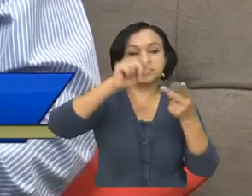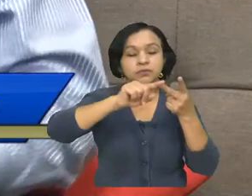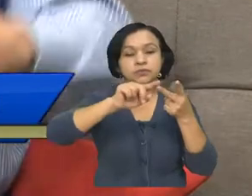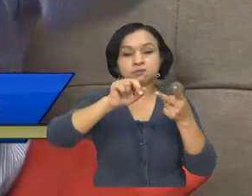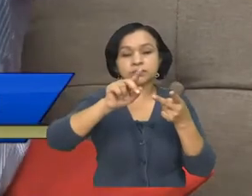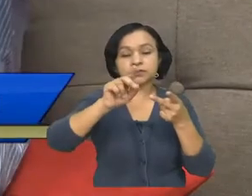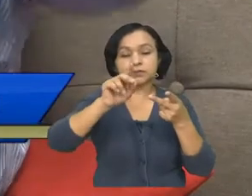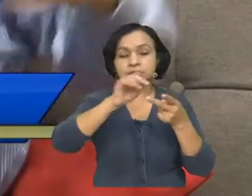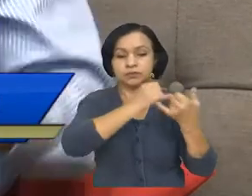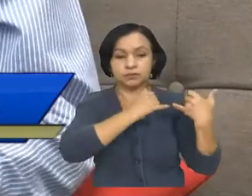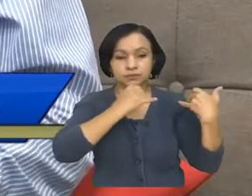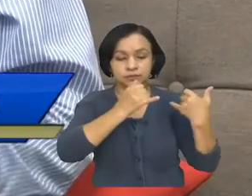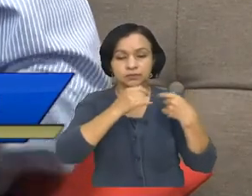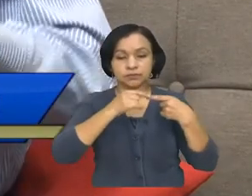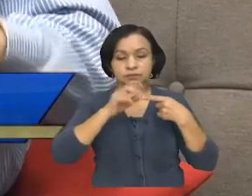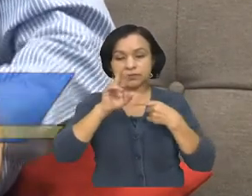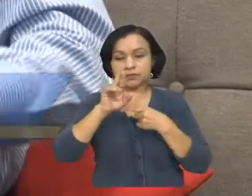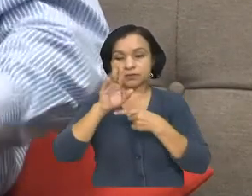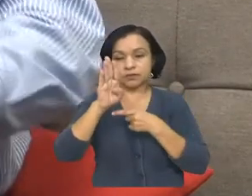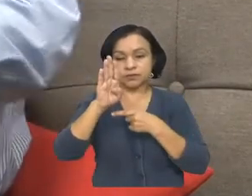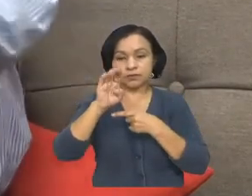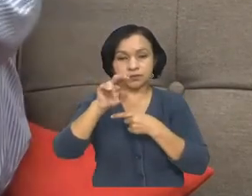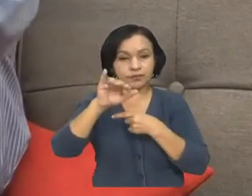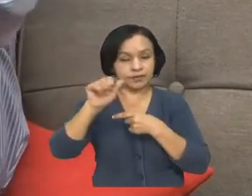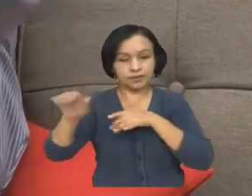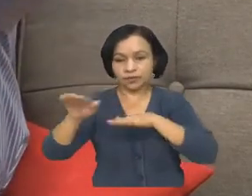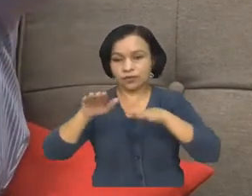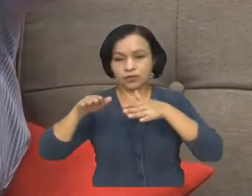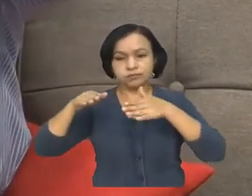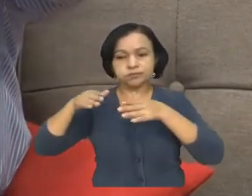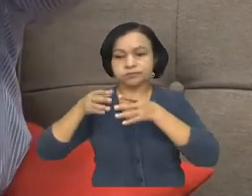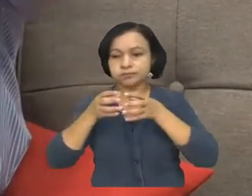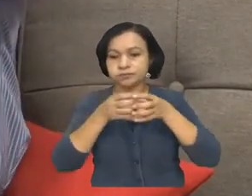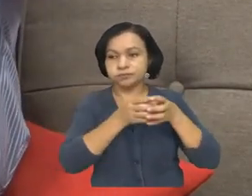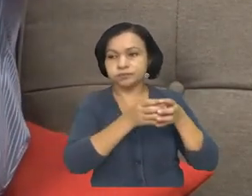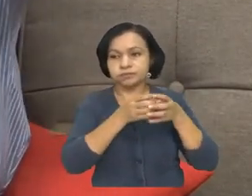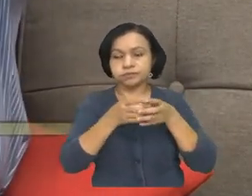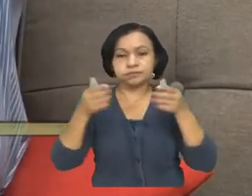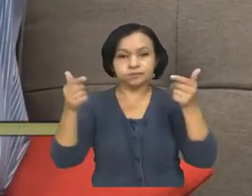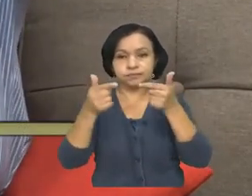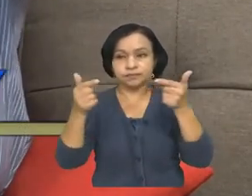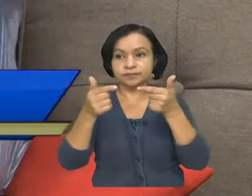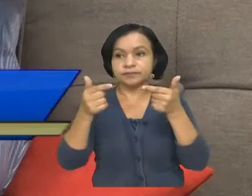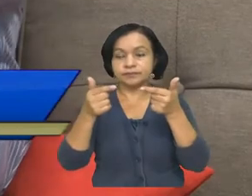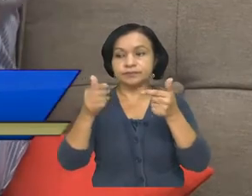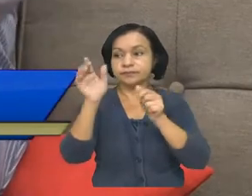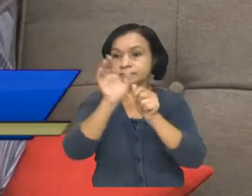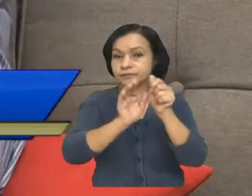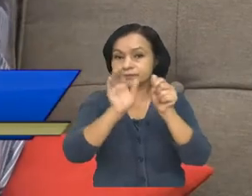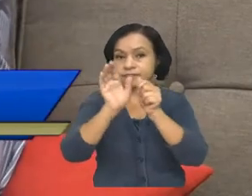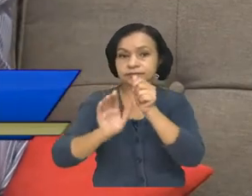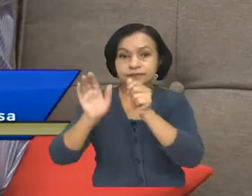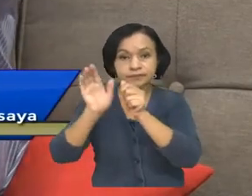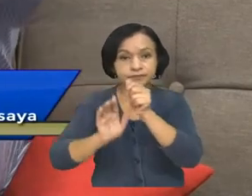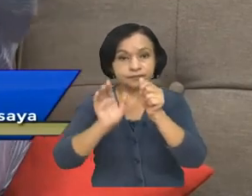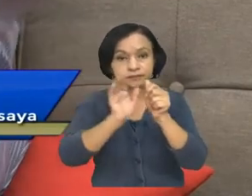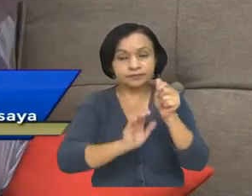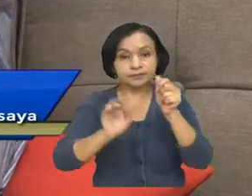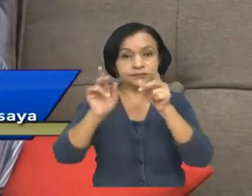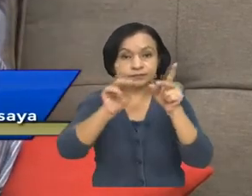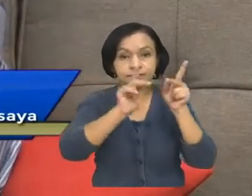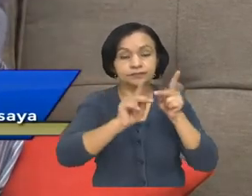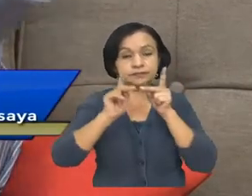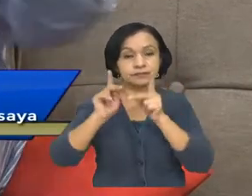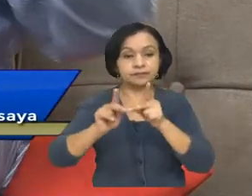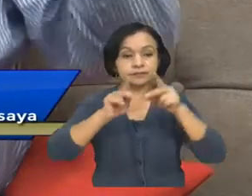Horizonte, del lado de Rubén. Y entonces, como había un grupo de combatientes, cada gente se